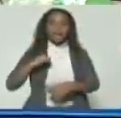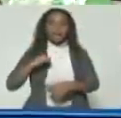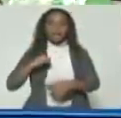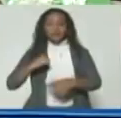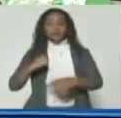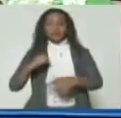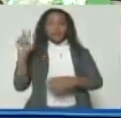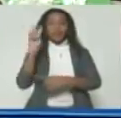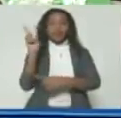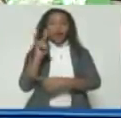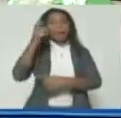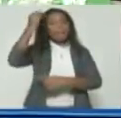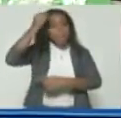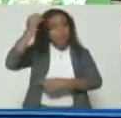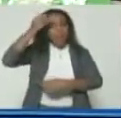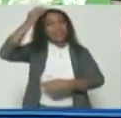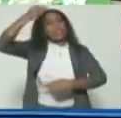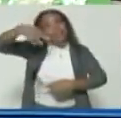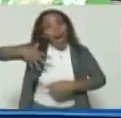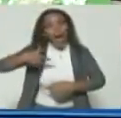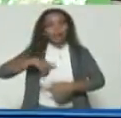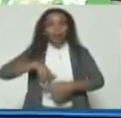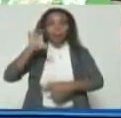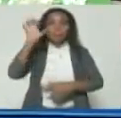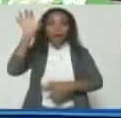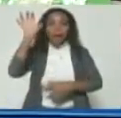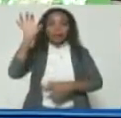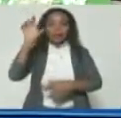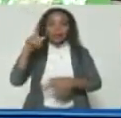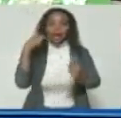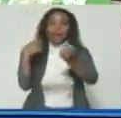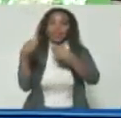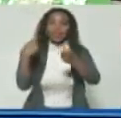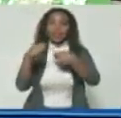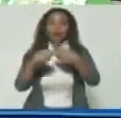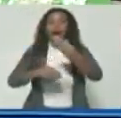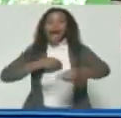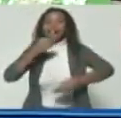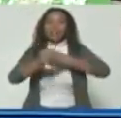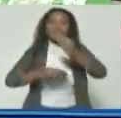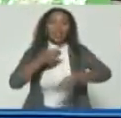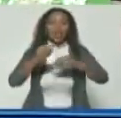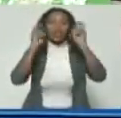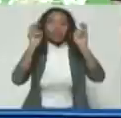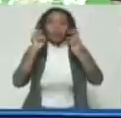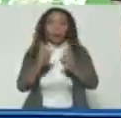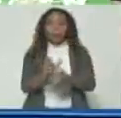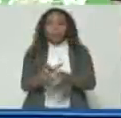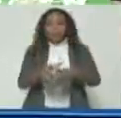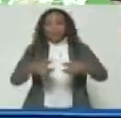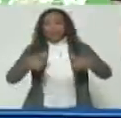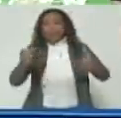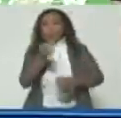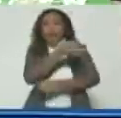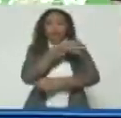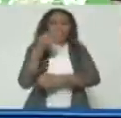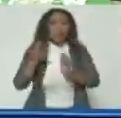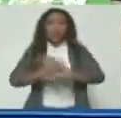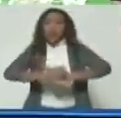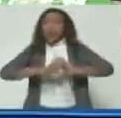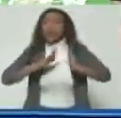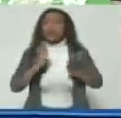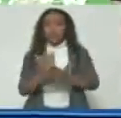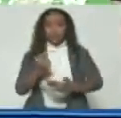que creen en su país, que están invirtiendo y que están haciendo un producto de la mayor calidad mundial. Me